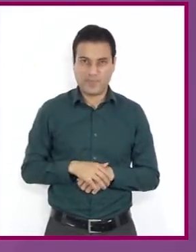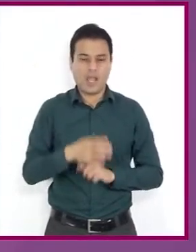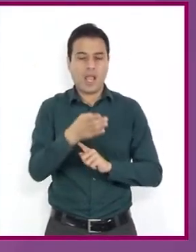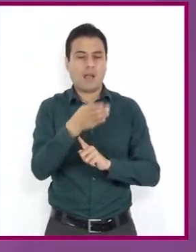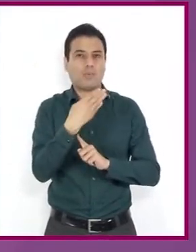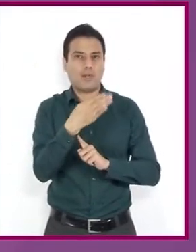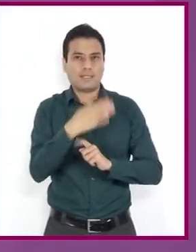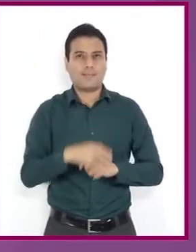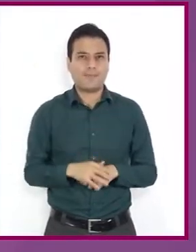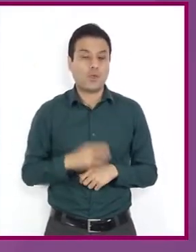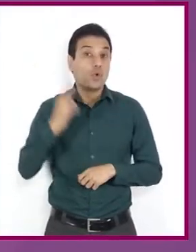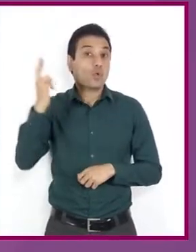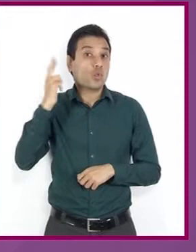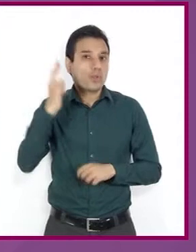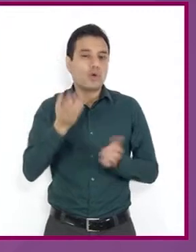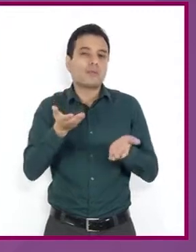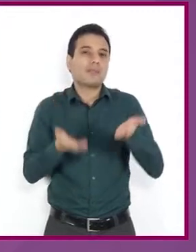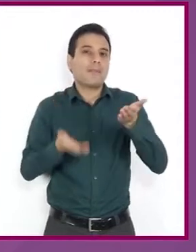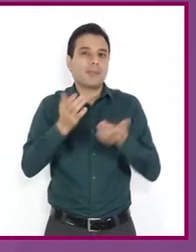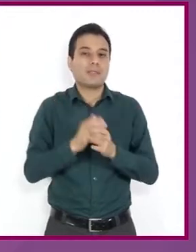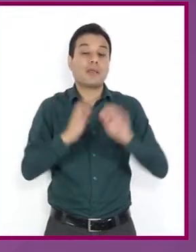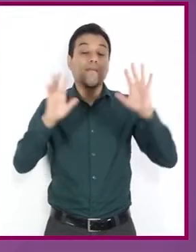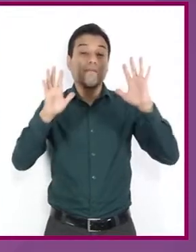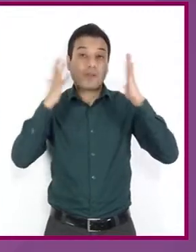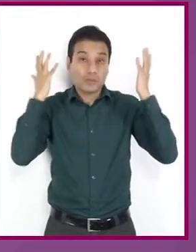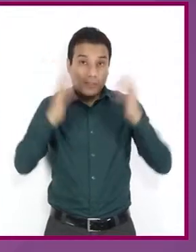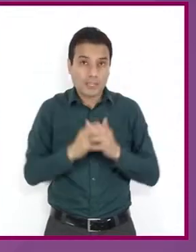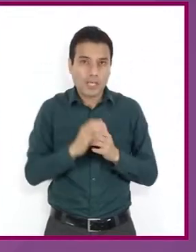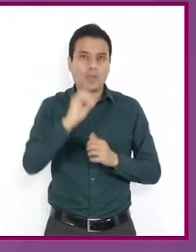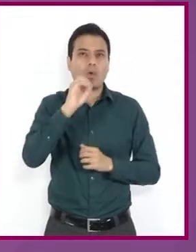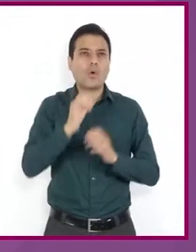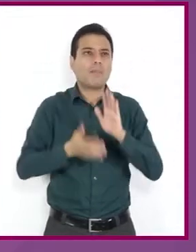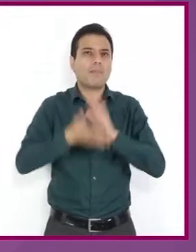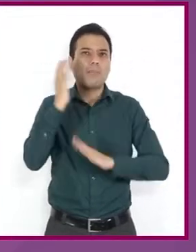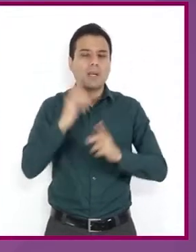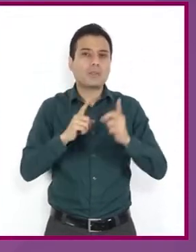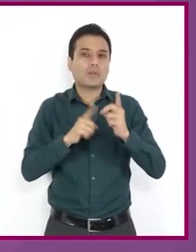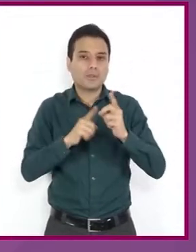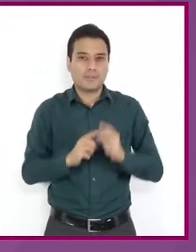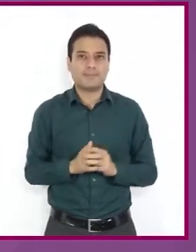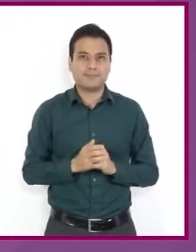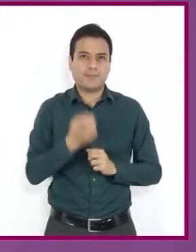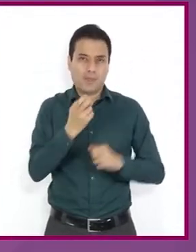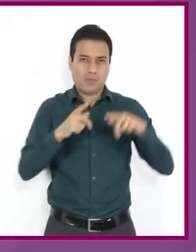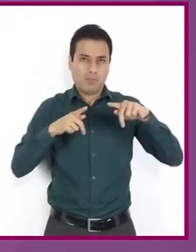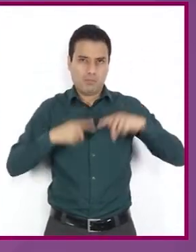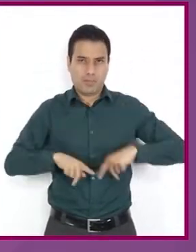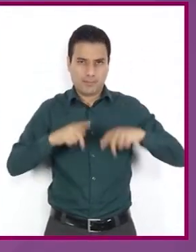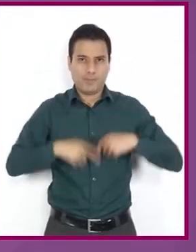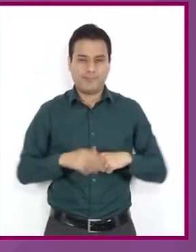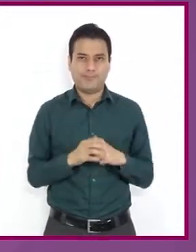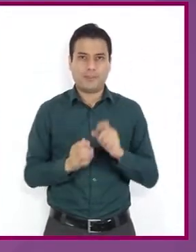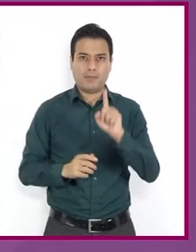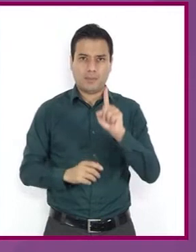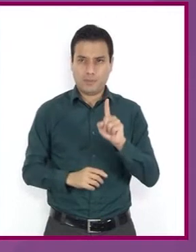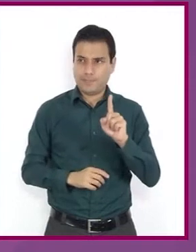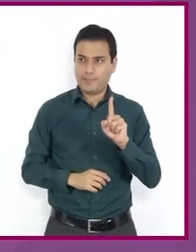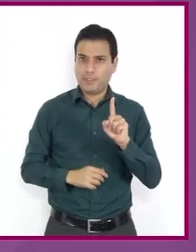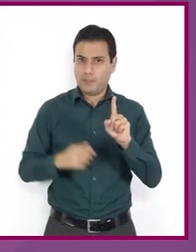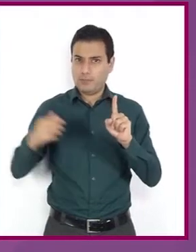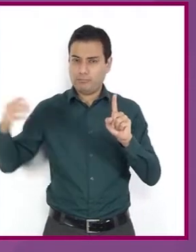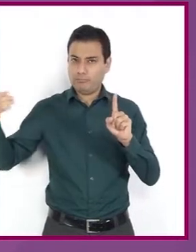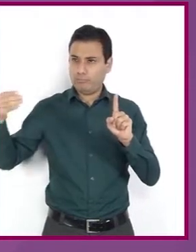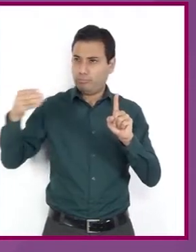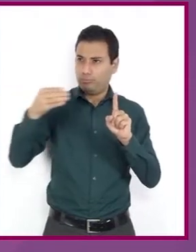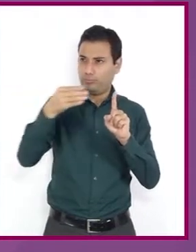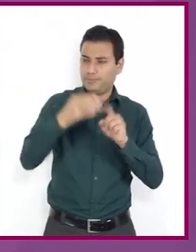produce varía en función de su velocidad y del sentido del movimiento. Por ello, cuando se acerca una ambulancia, el